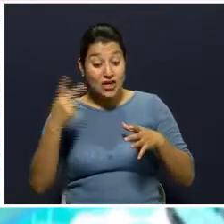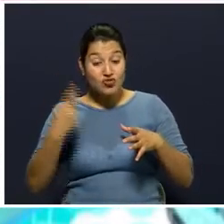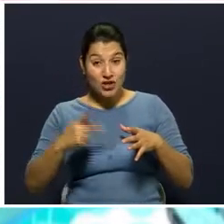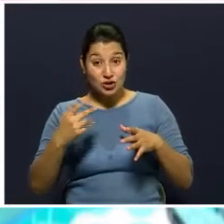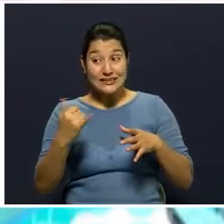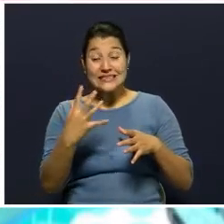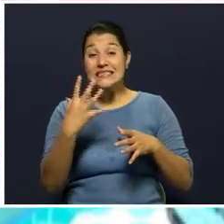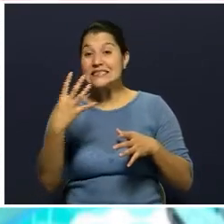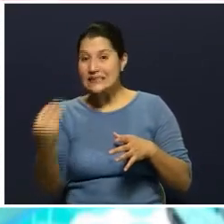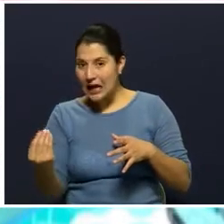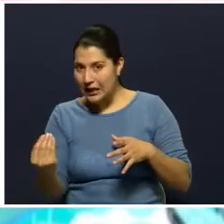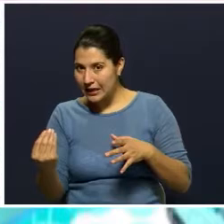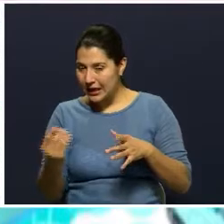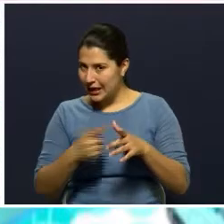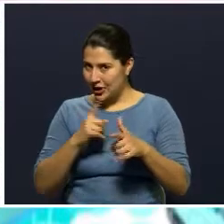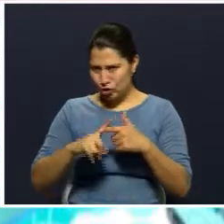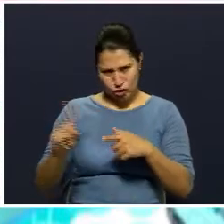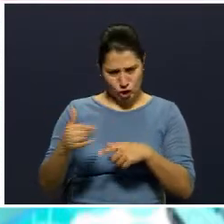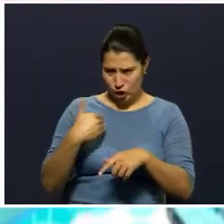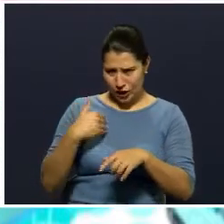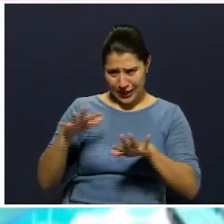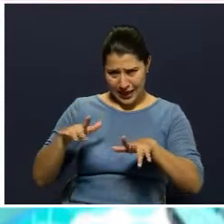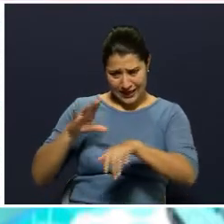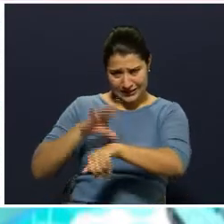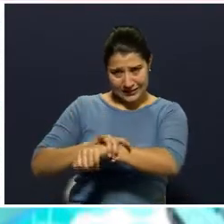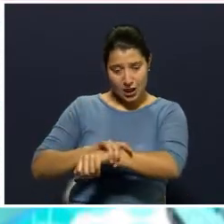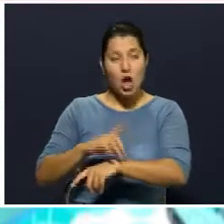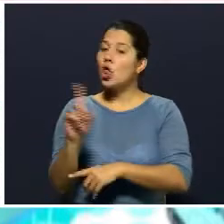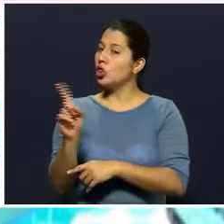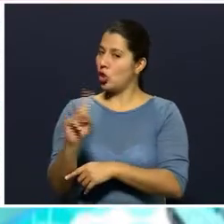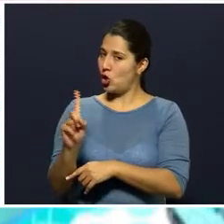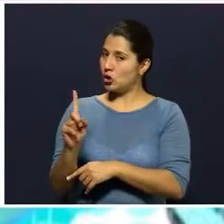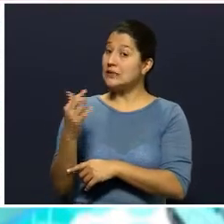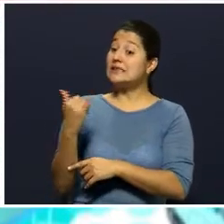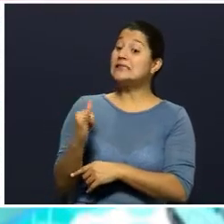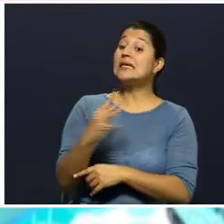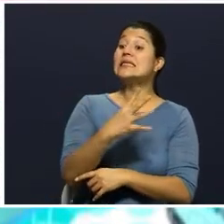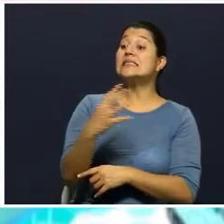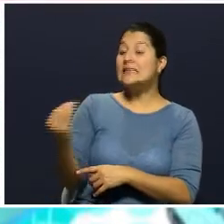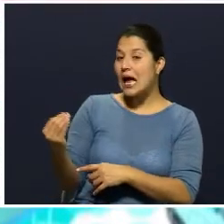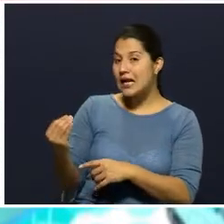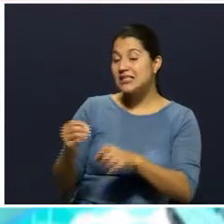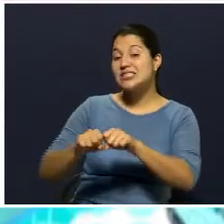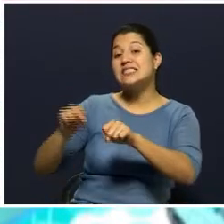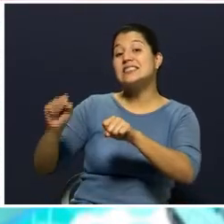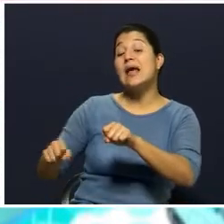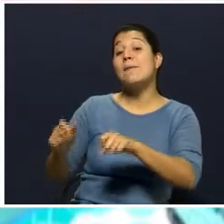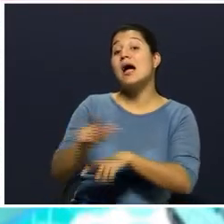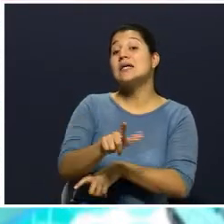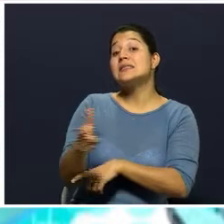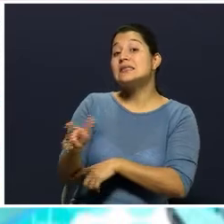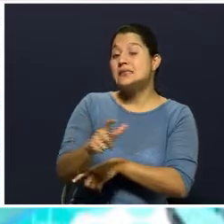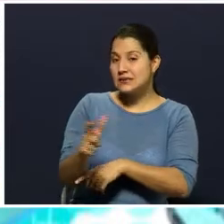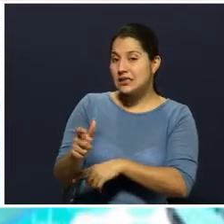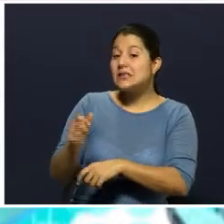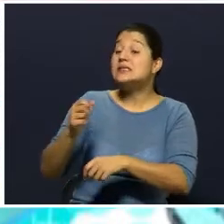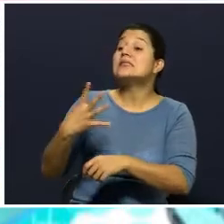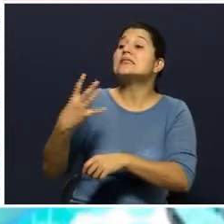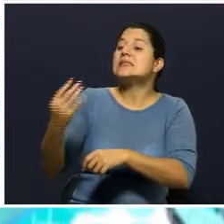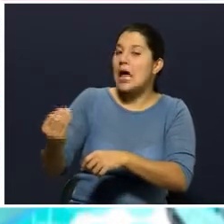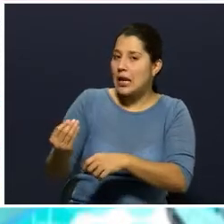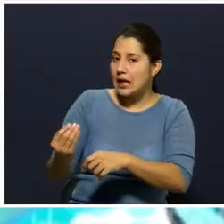son dos, digamos, dos sistemas aparte. Las personas que van al SEMI pueden salir al SEMI porque lo recomiende o porque lo apruebe el Instituto Nacional